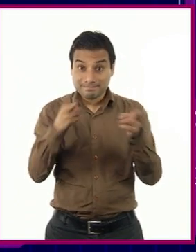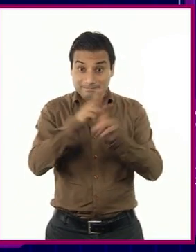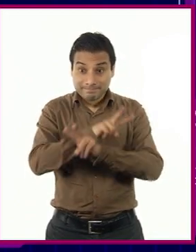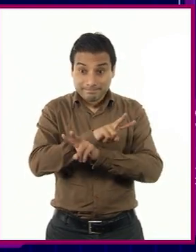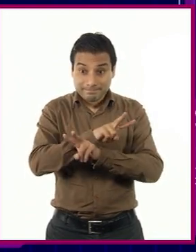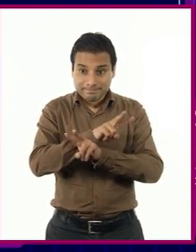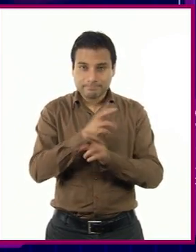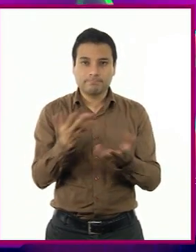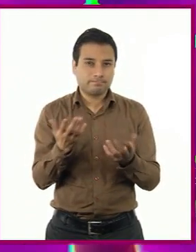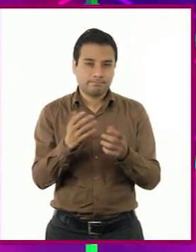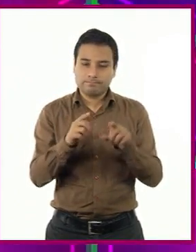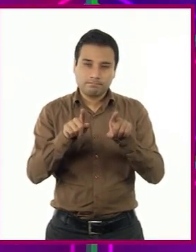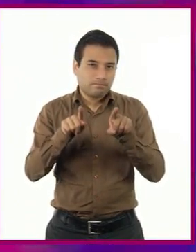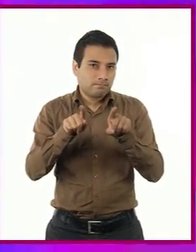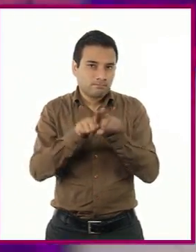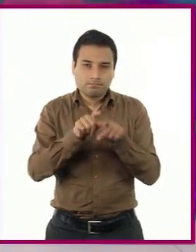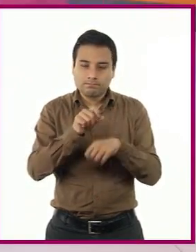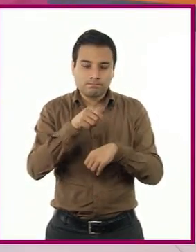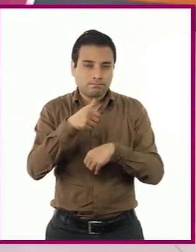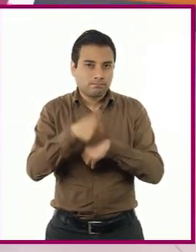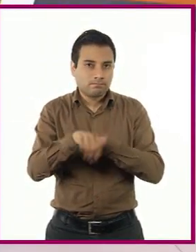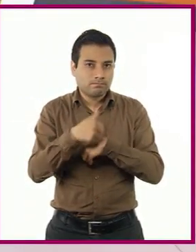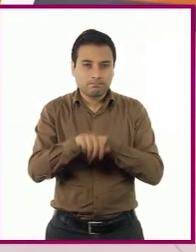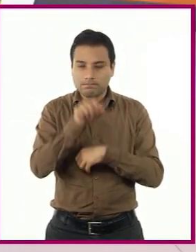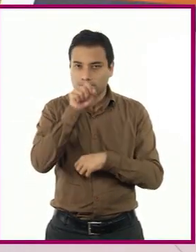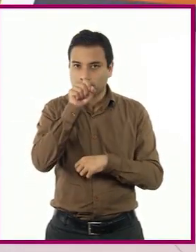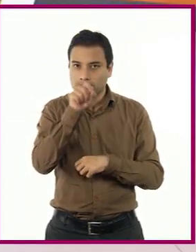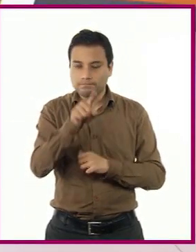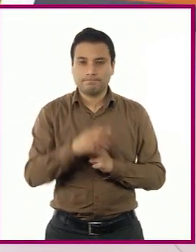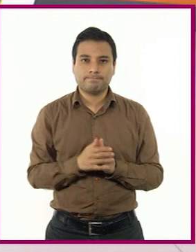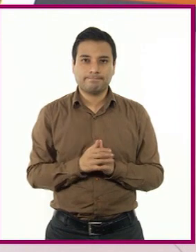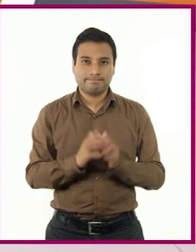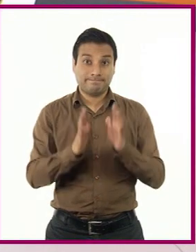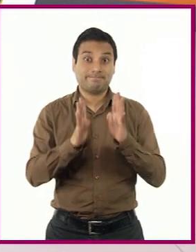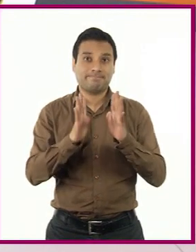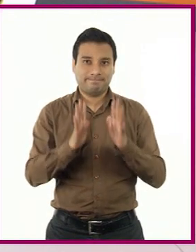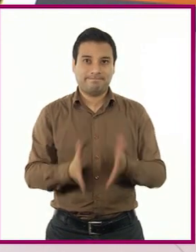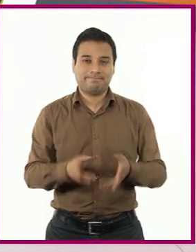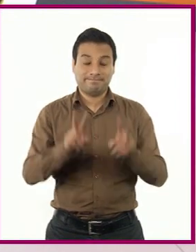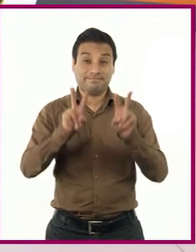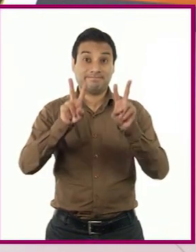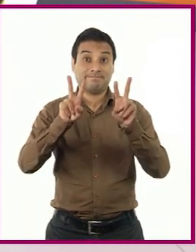paralelogramo son iguales. Bien, hemos concluido con el tema.